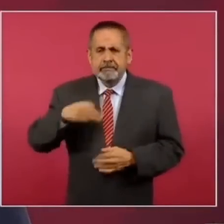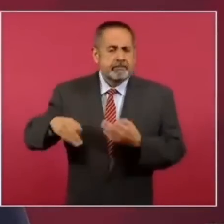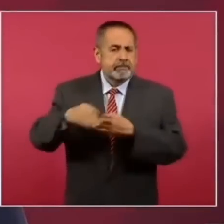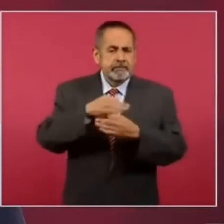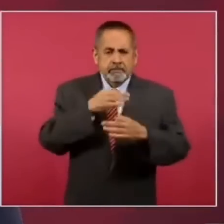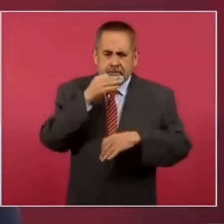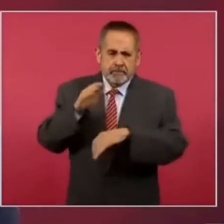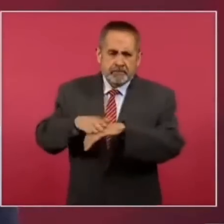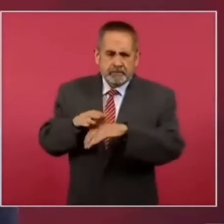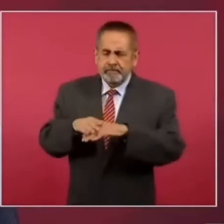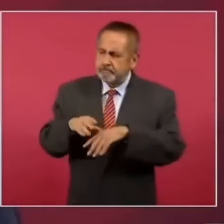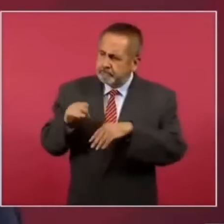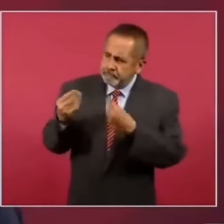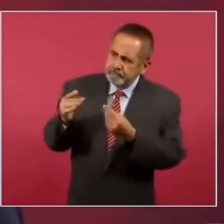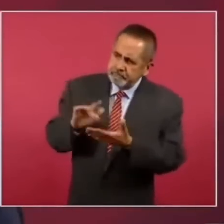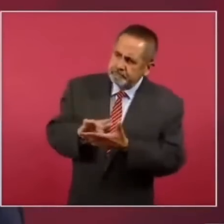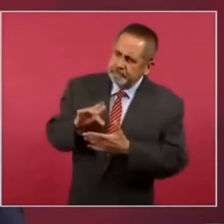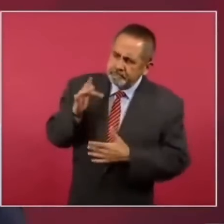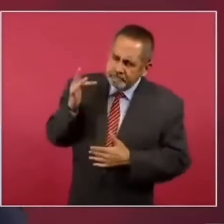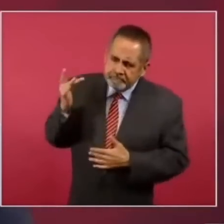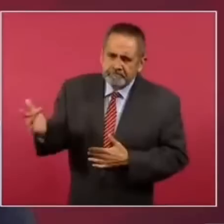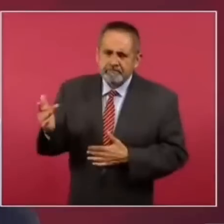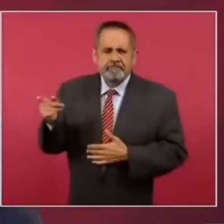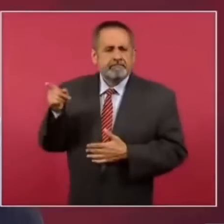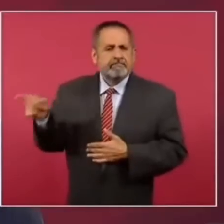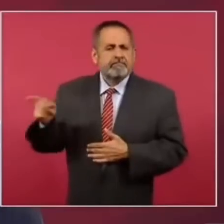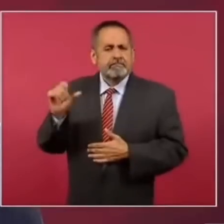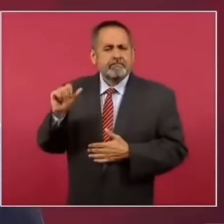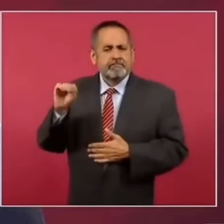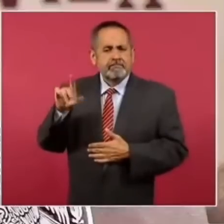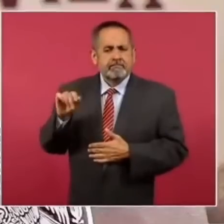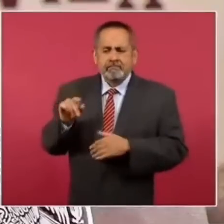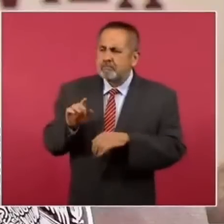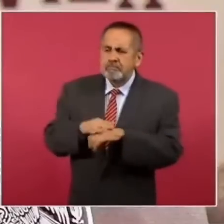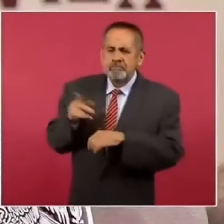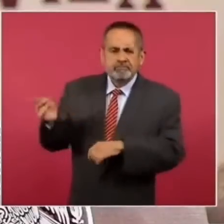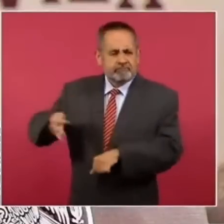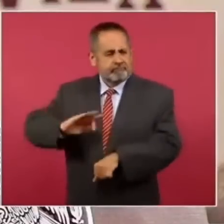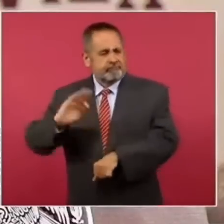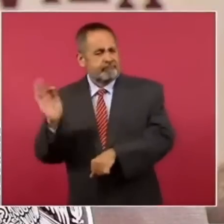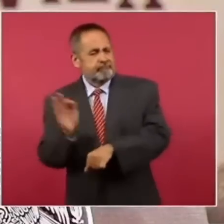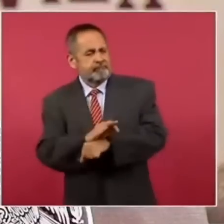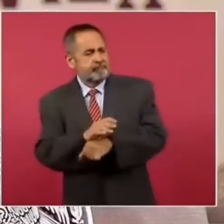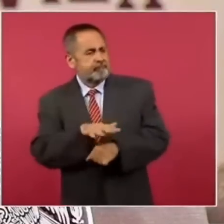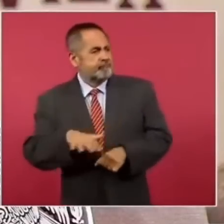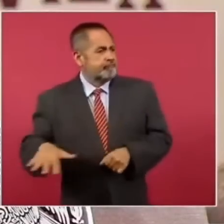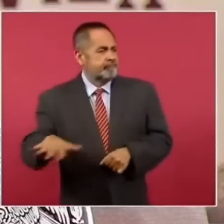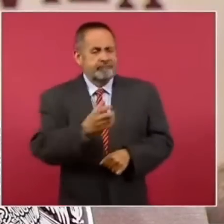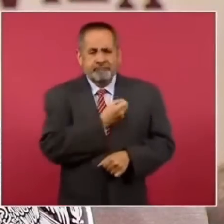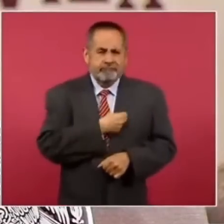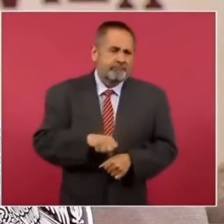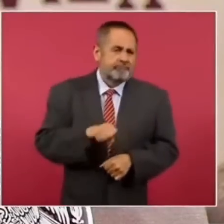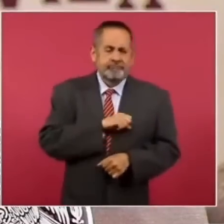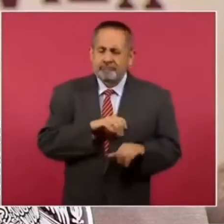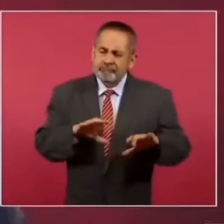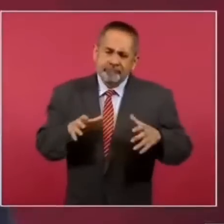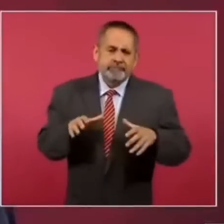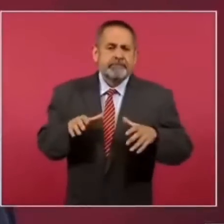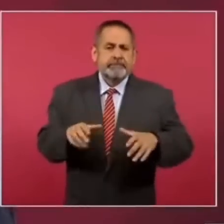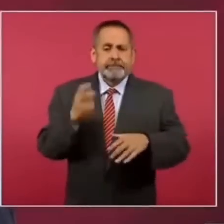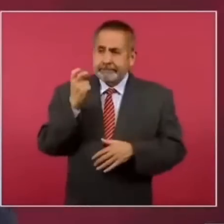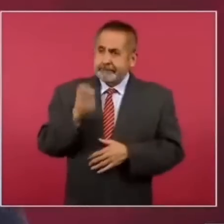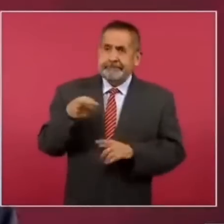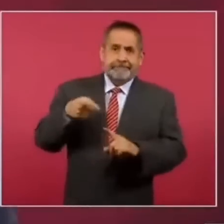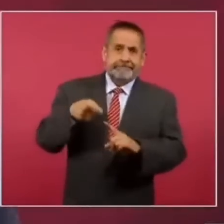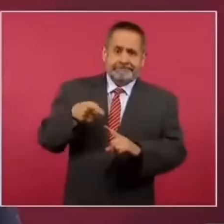todas, le mando un agradecimiento por su convicción en defender la salud pública. Entre otros múltiples aspectos,